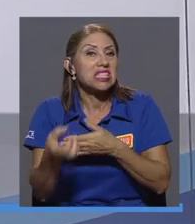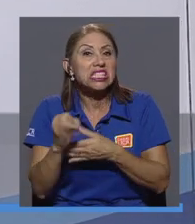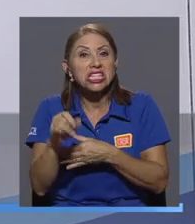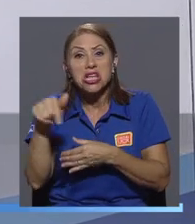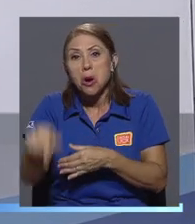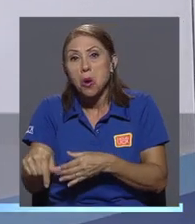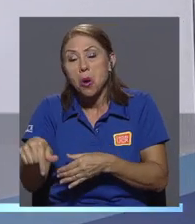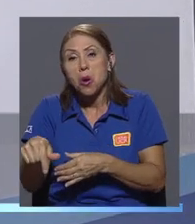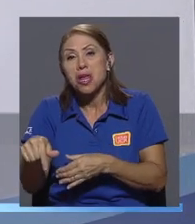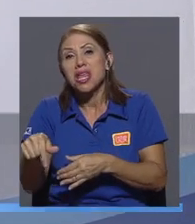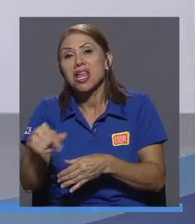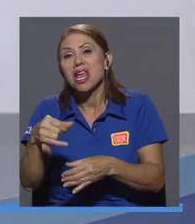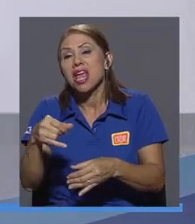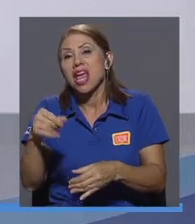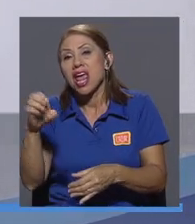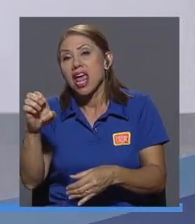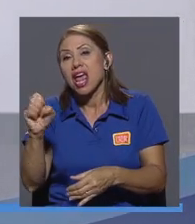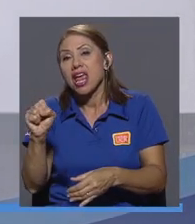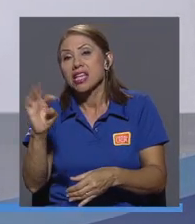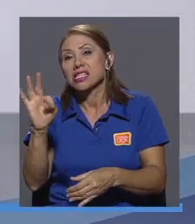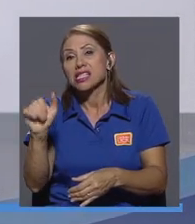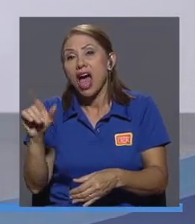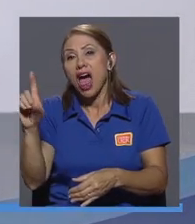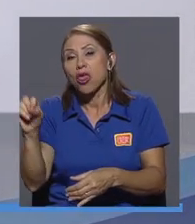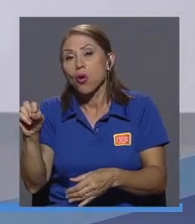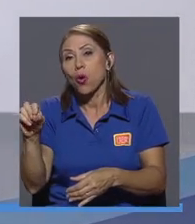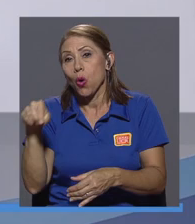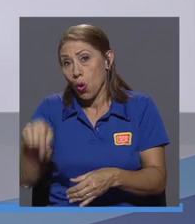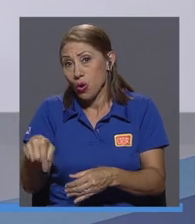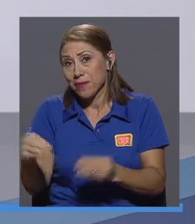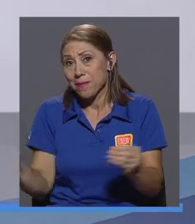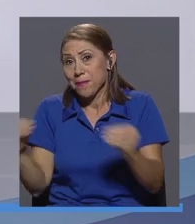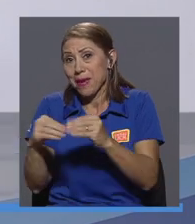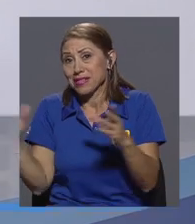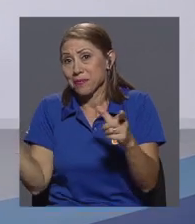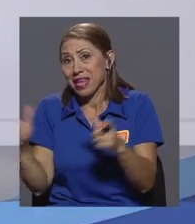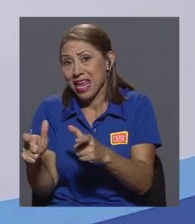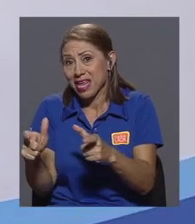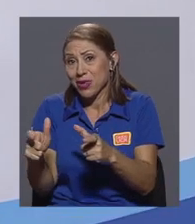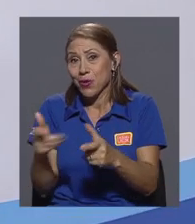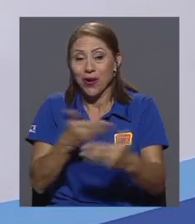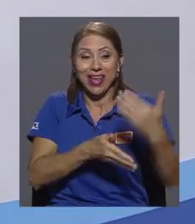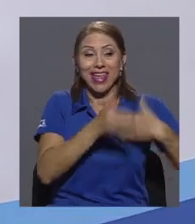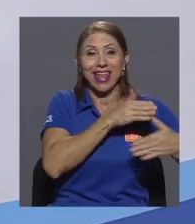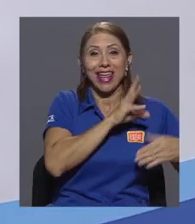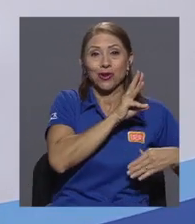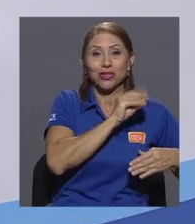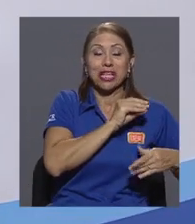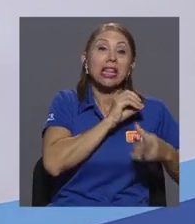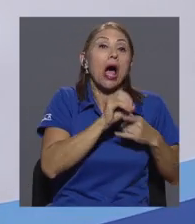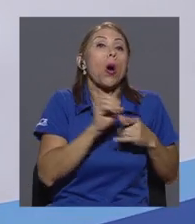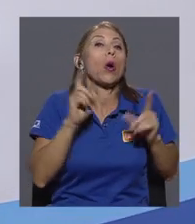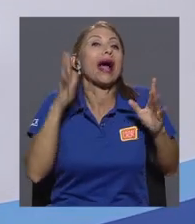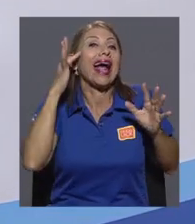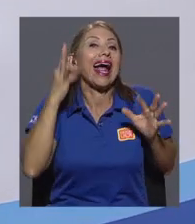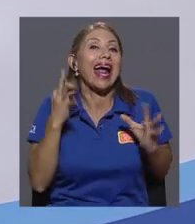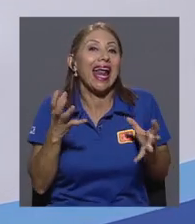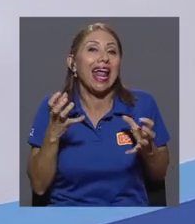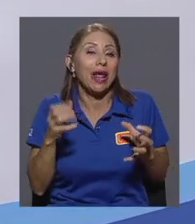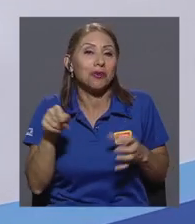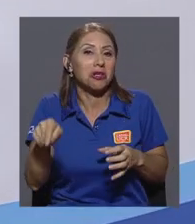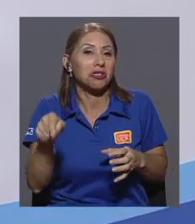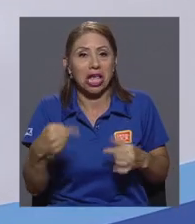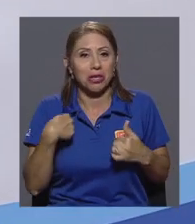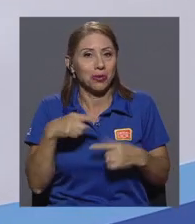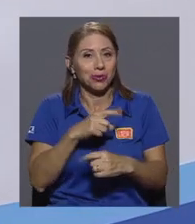más pequeño que los 60 o pretendemos que lo sea porque no estoy muy seguro que no sea verdad sigue